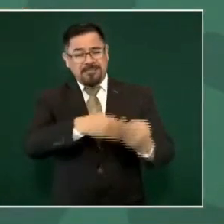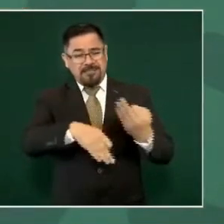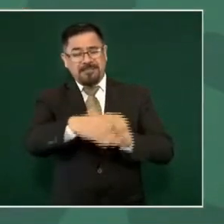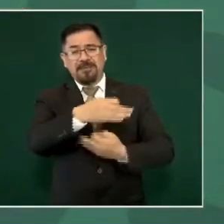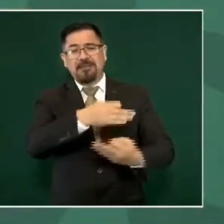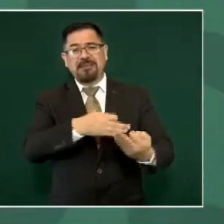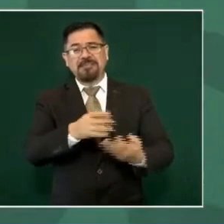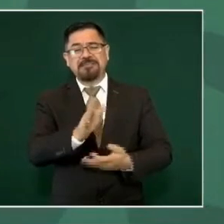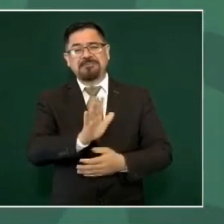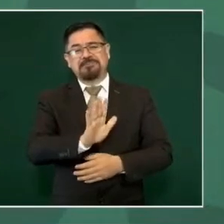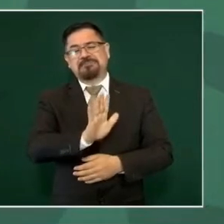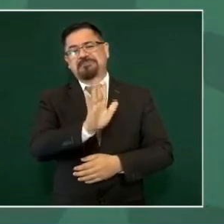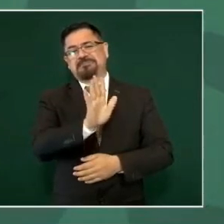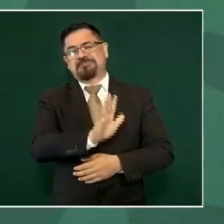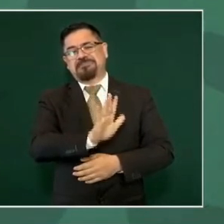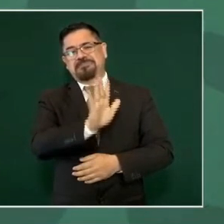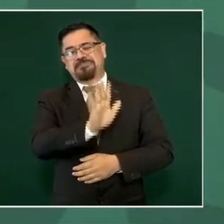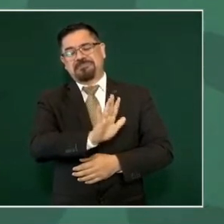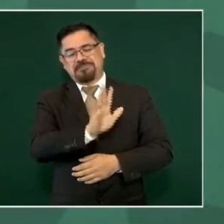fue